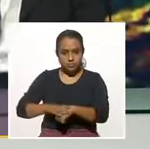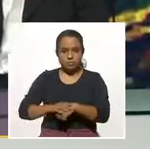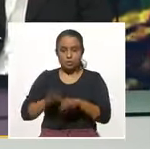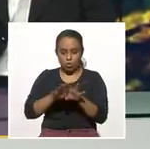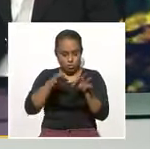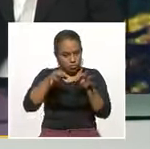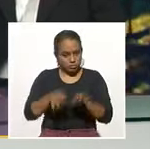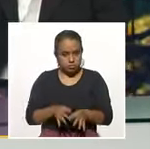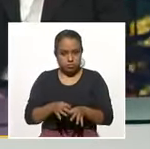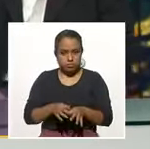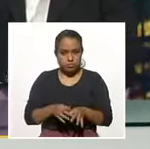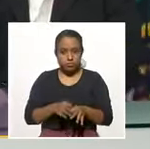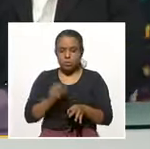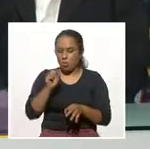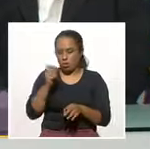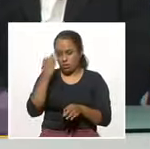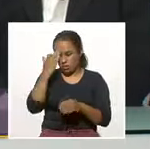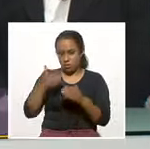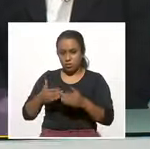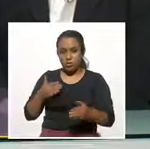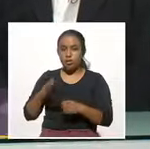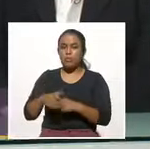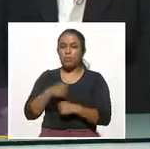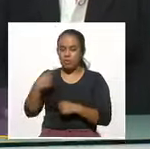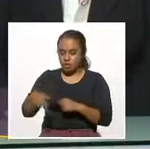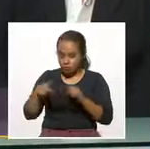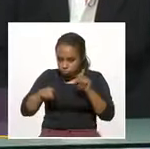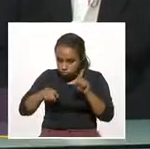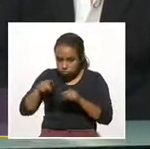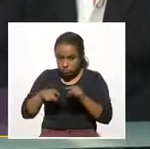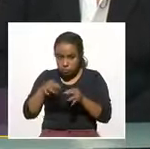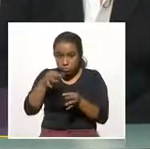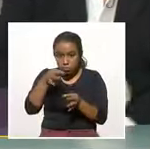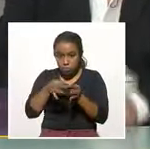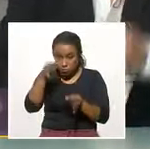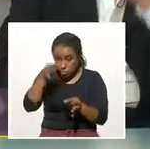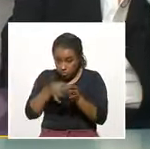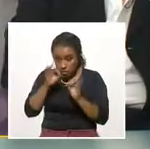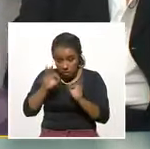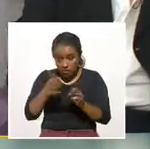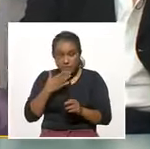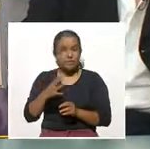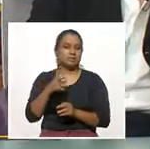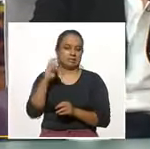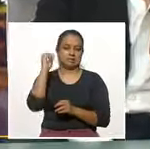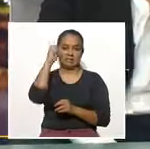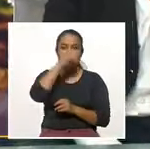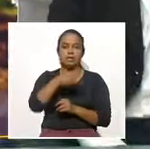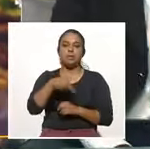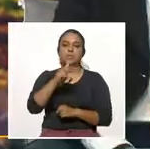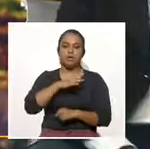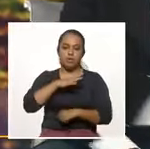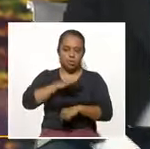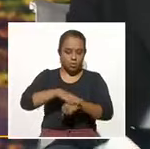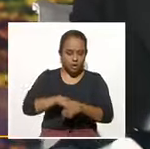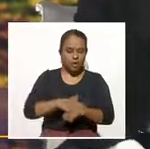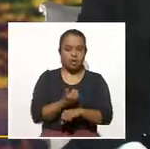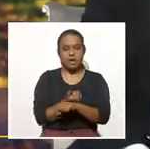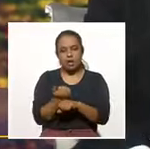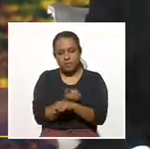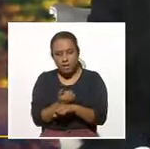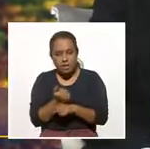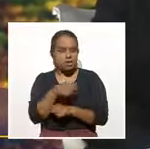real, ¿no? Y con un poquito de tiempo, porque las ventanas meteorológicas ya muy puntuales son difíciles, ¿no? Uh-huh. Pero tenemos alertamientos